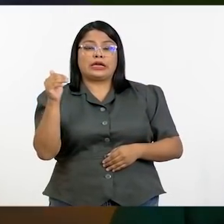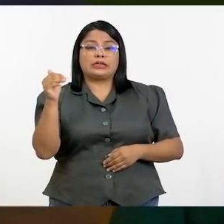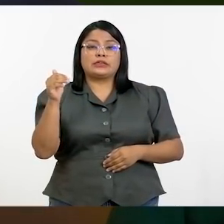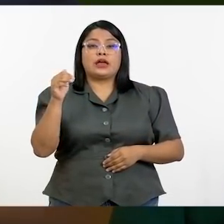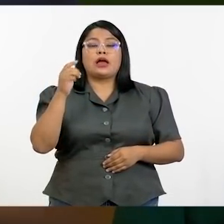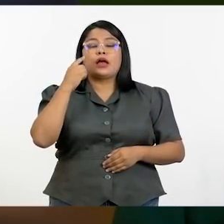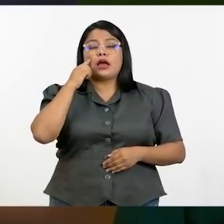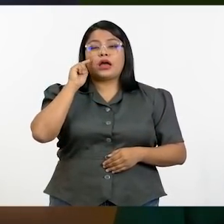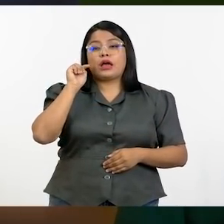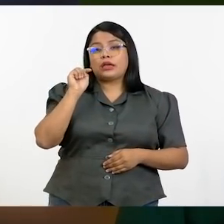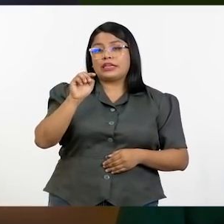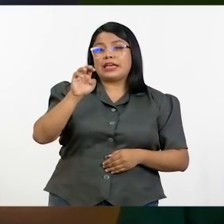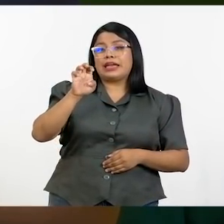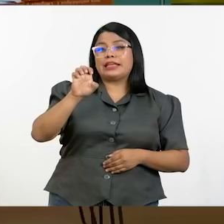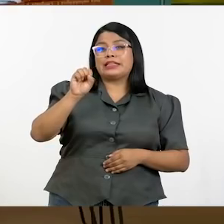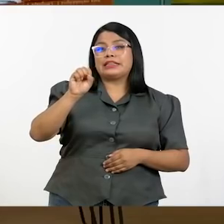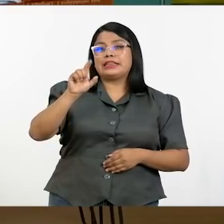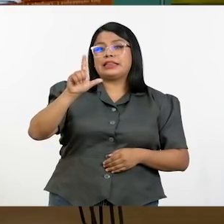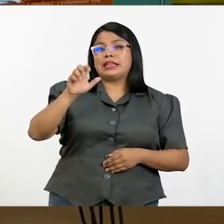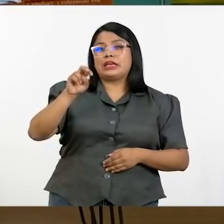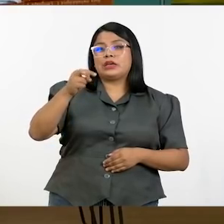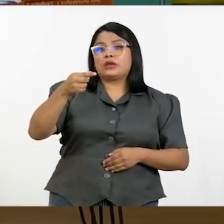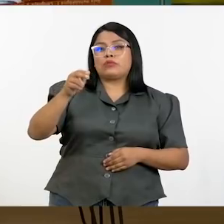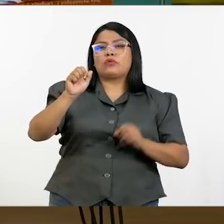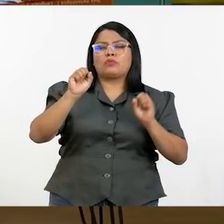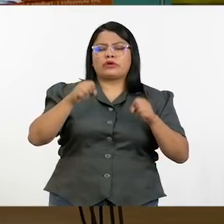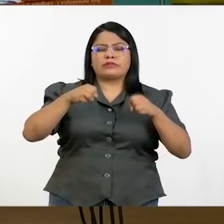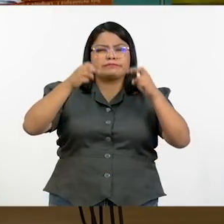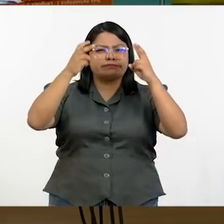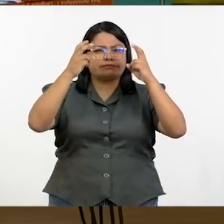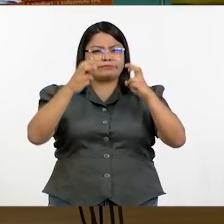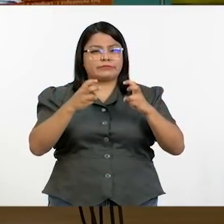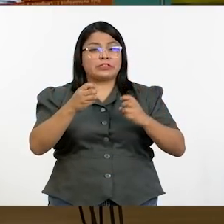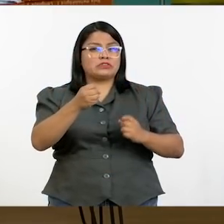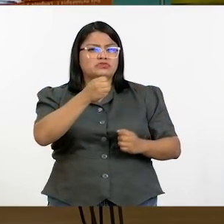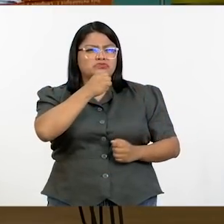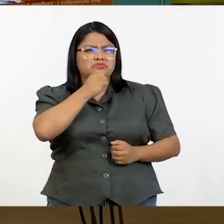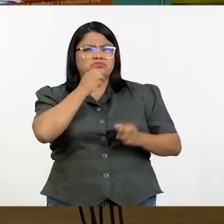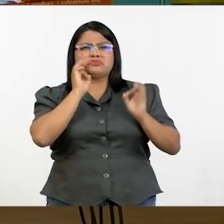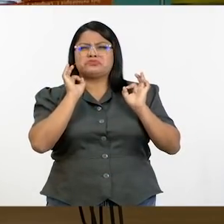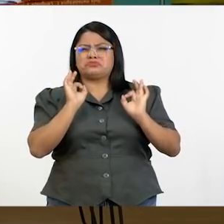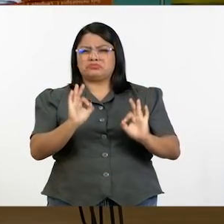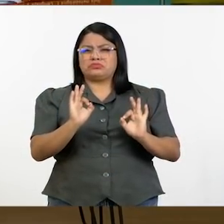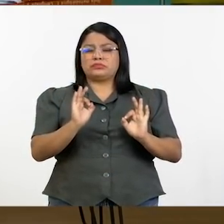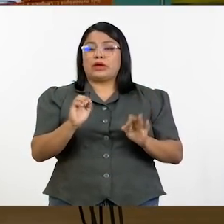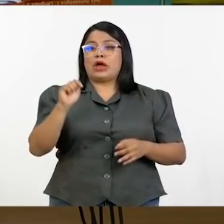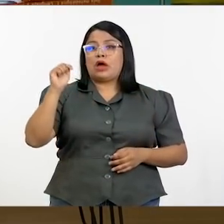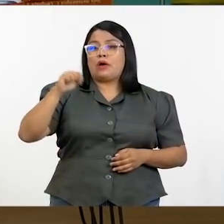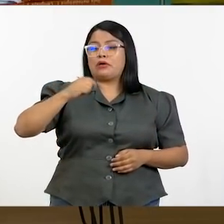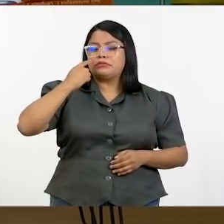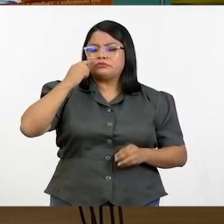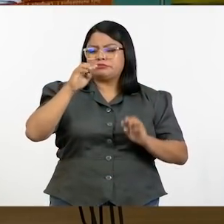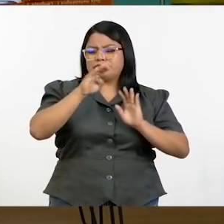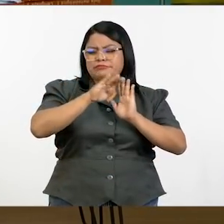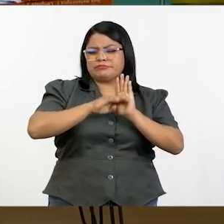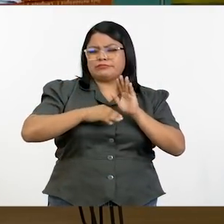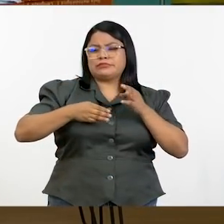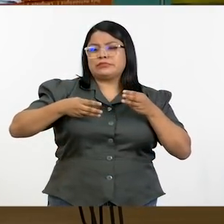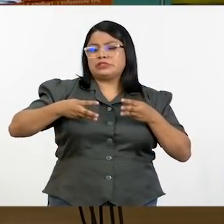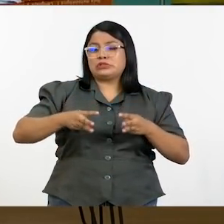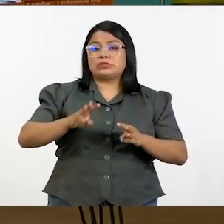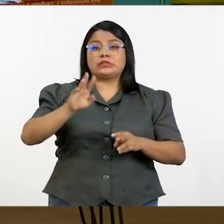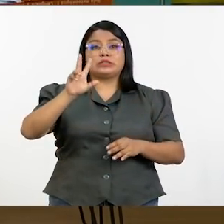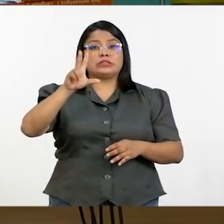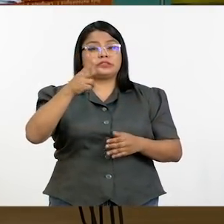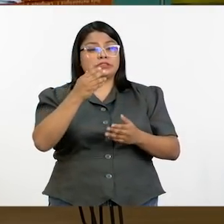de ESLengua y ahí podrán descargarlos. Excelente información, Esmeralda. Pues bueno, ya que estamos hablando de guías metodológicas para